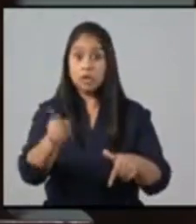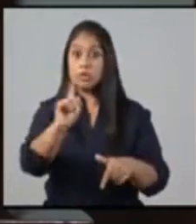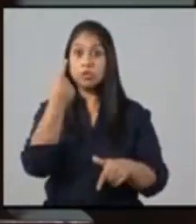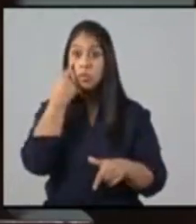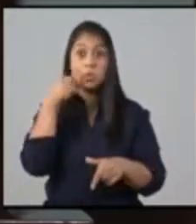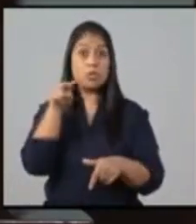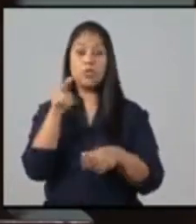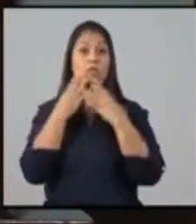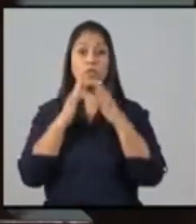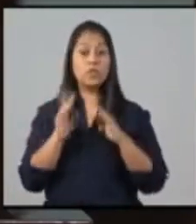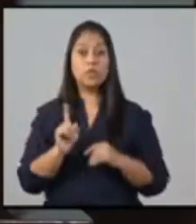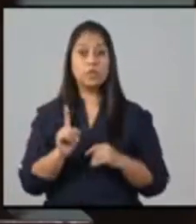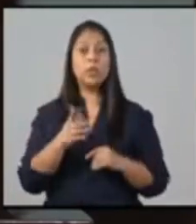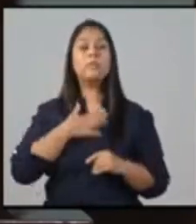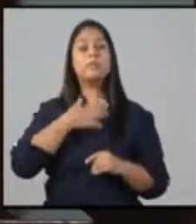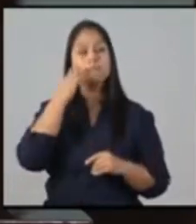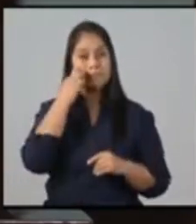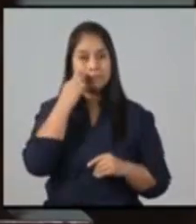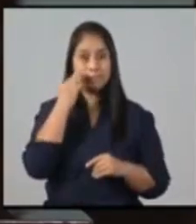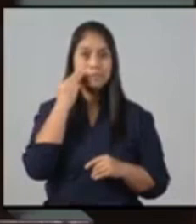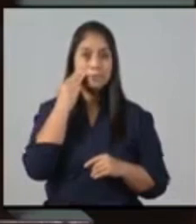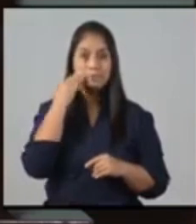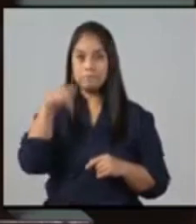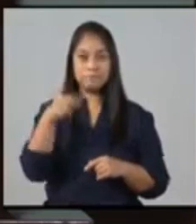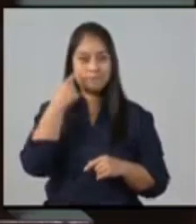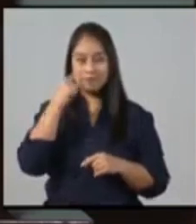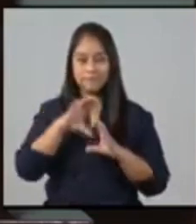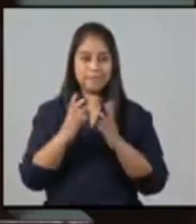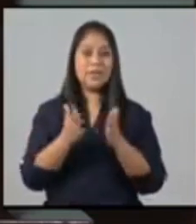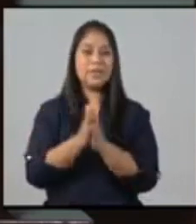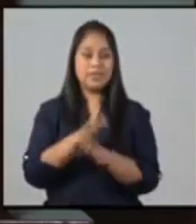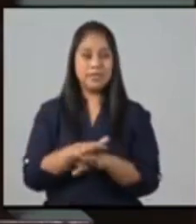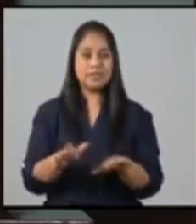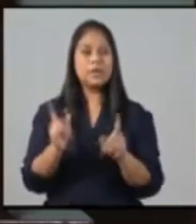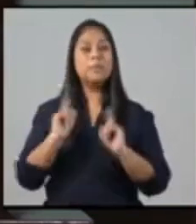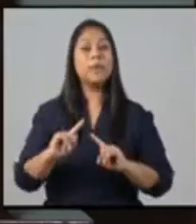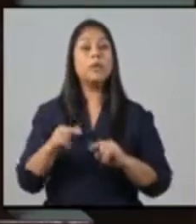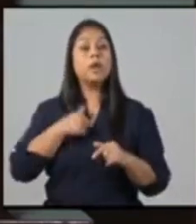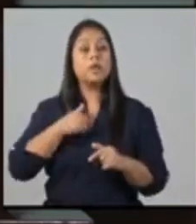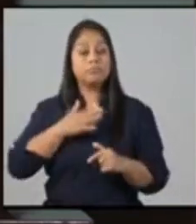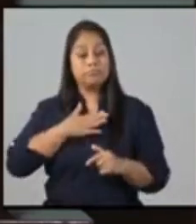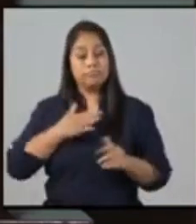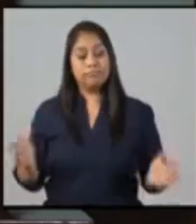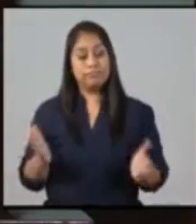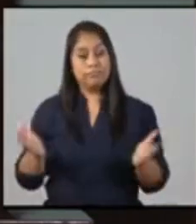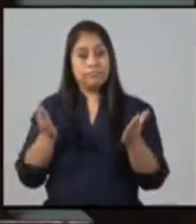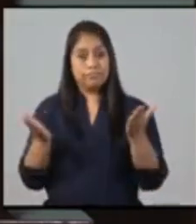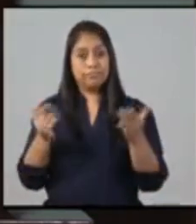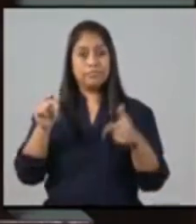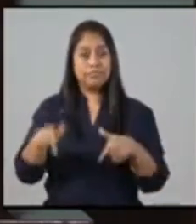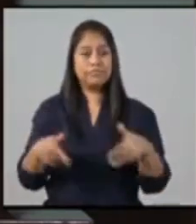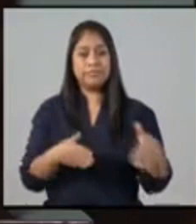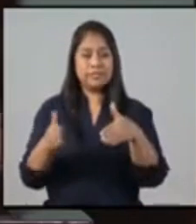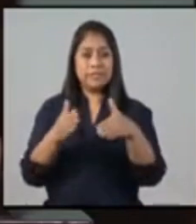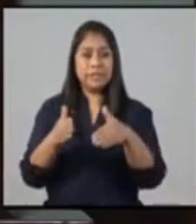por Facebook, que son mis padres, que ya no están en este mundo, pero que me animaron a seguir esta carrera